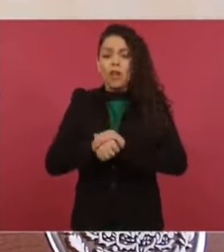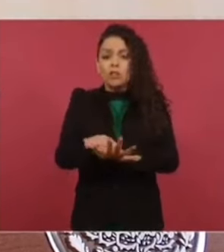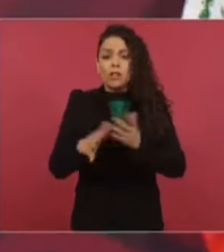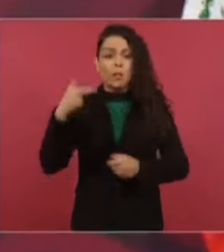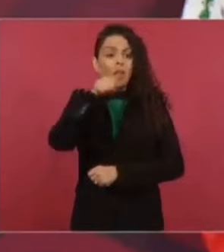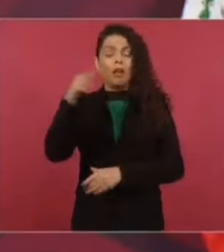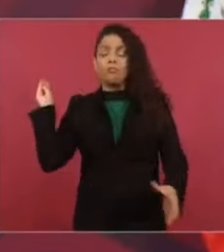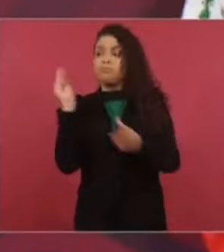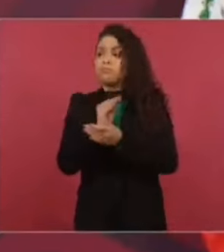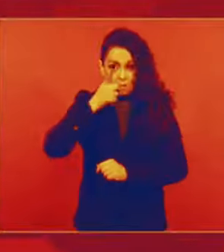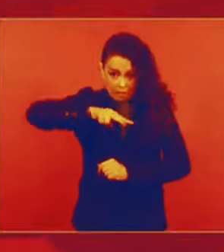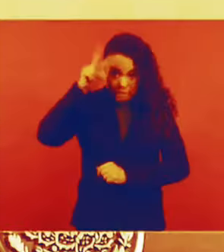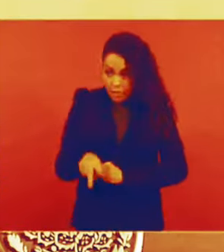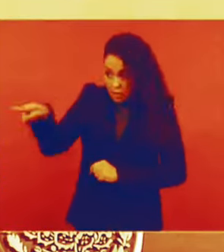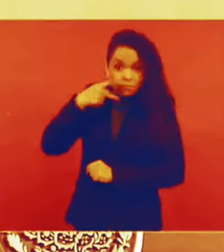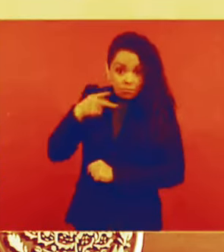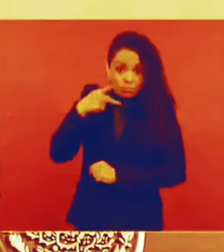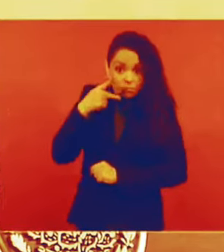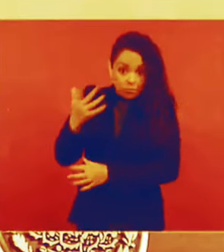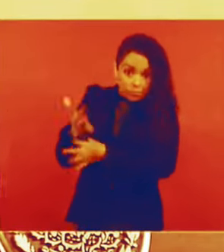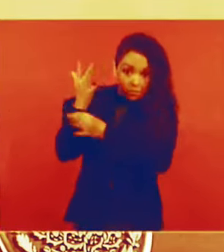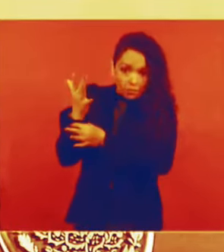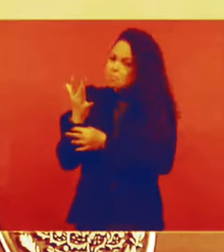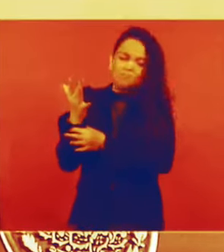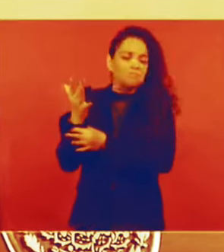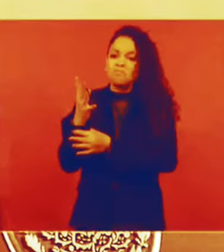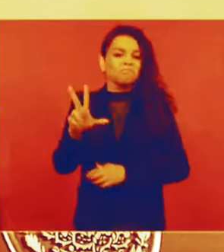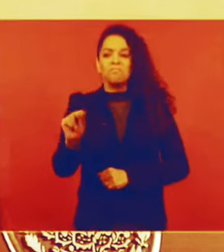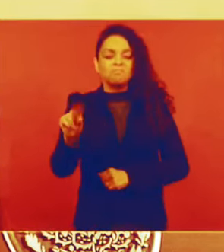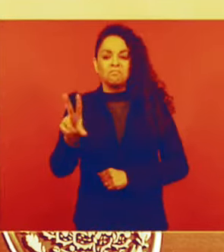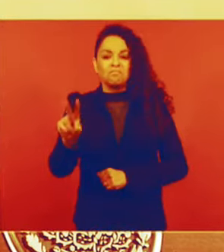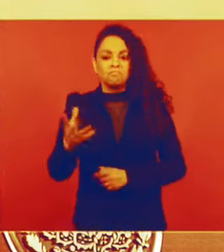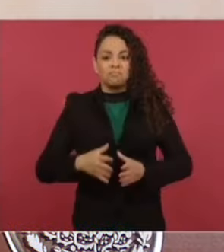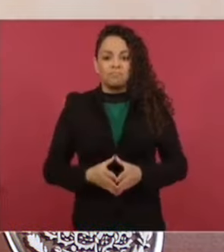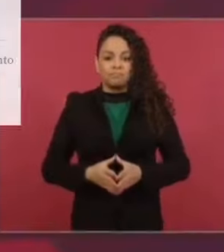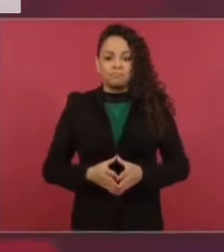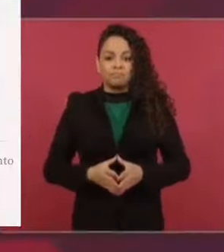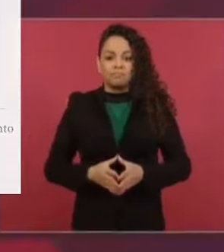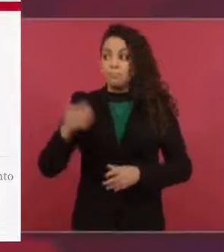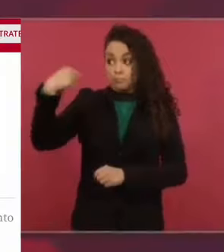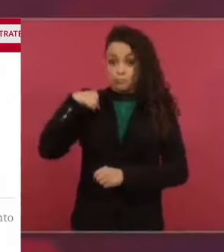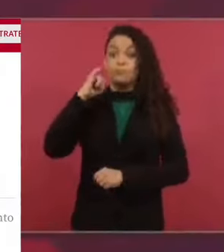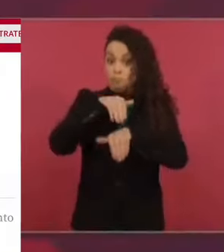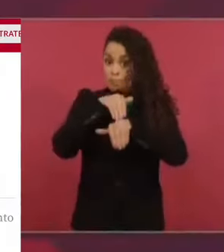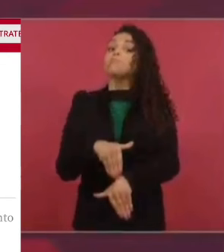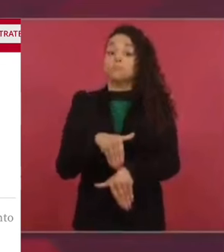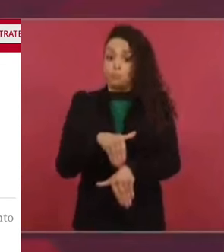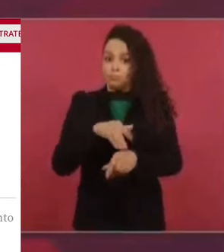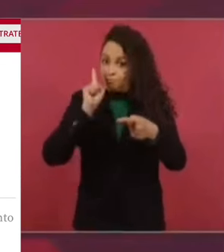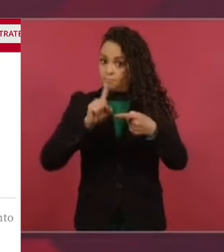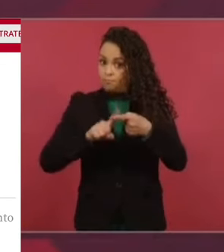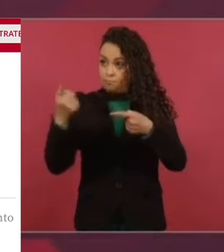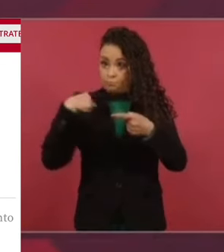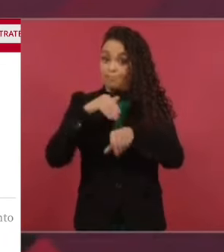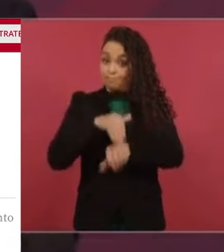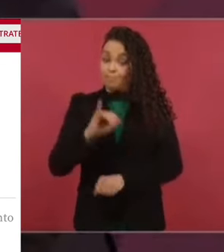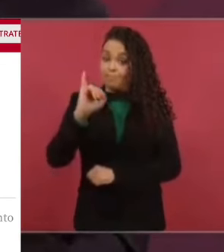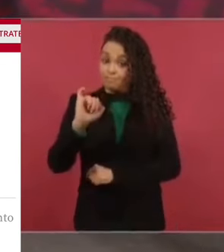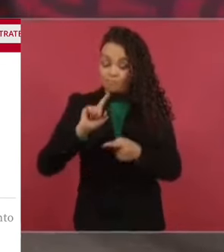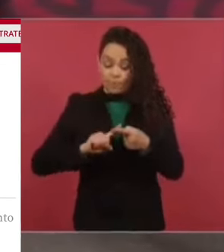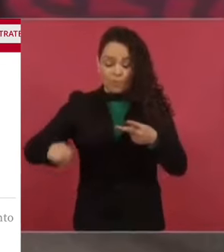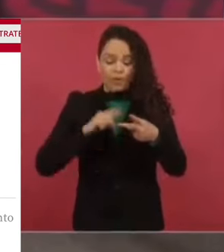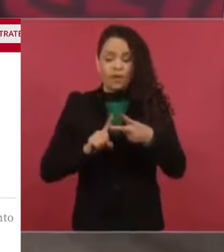obedecen. No es cierto. Porque, primero, a mí me obedecen. Sí, primero. Segundo, hay,